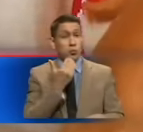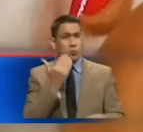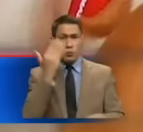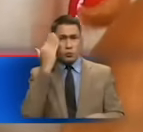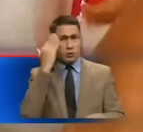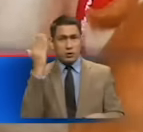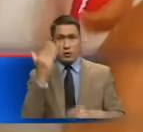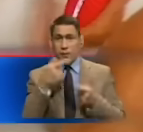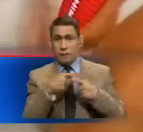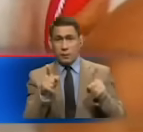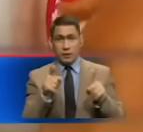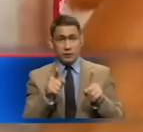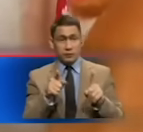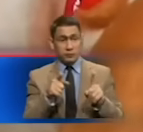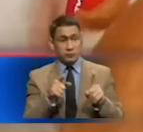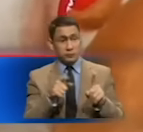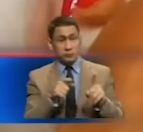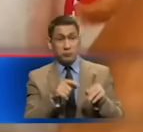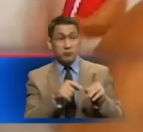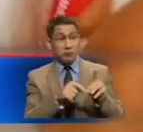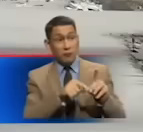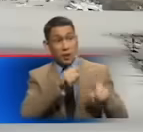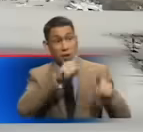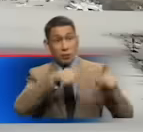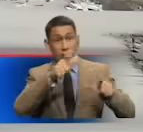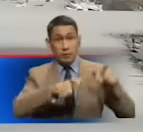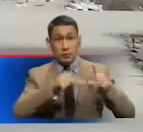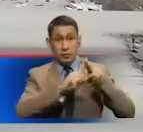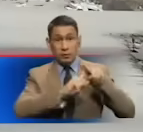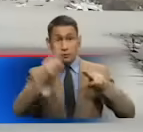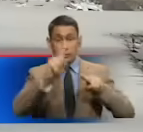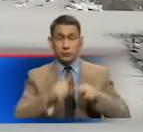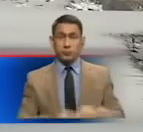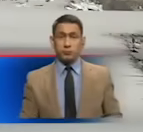lo mejor ellos se escondieron, se refugiaron aquí, porque como es un callejón,